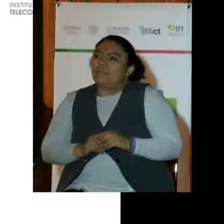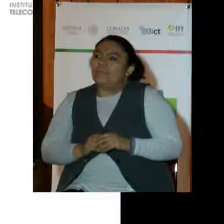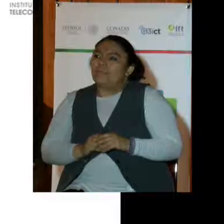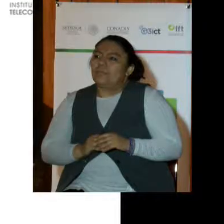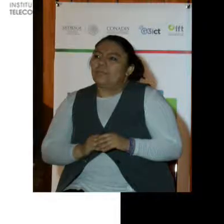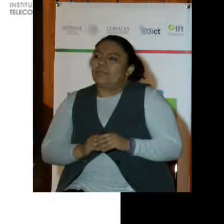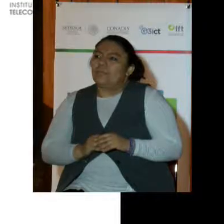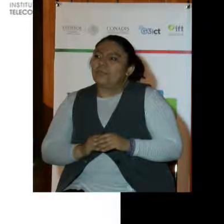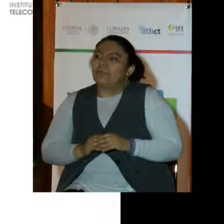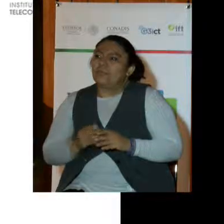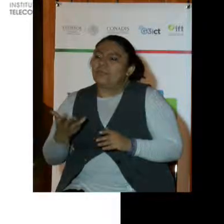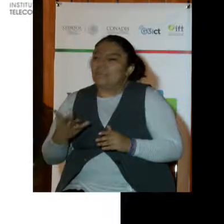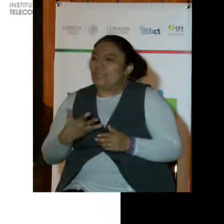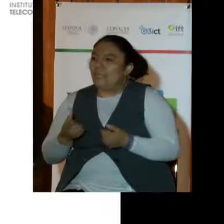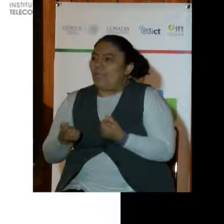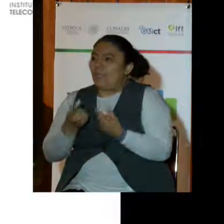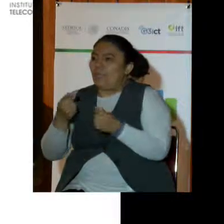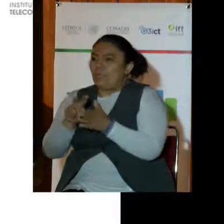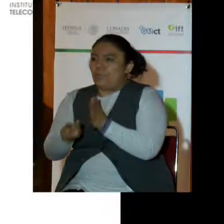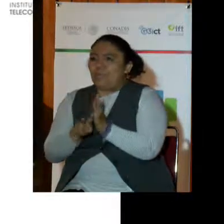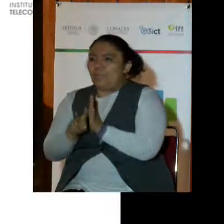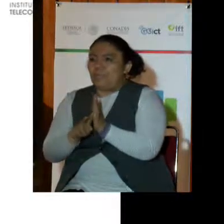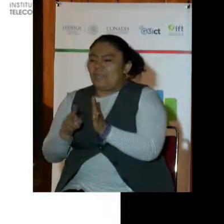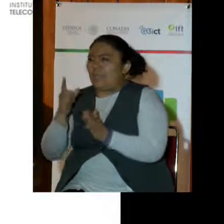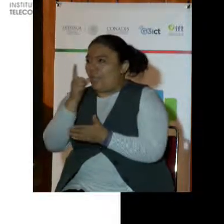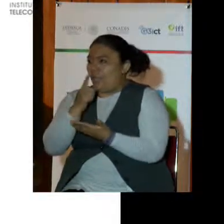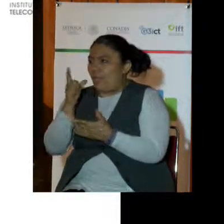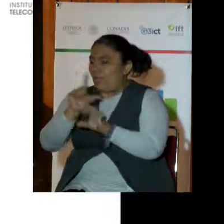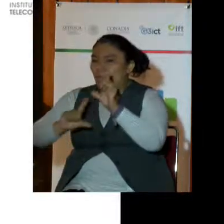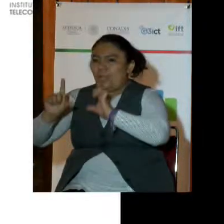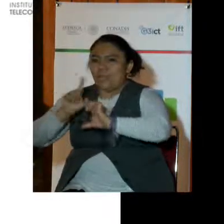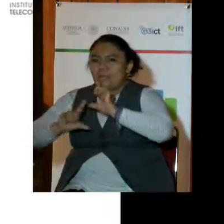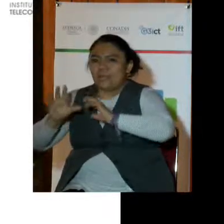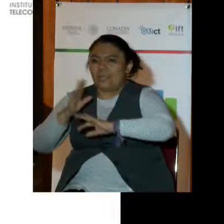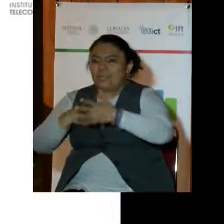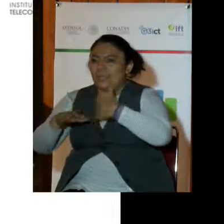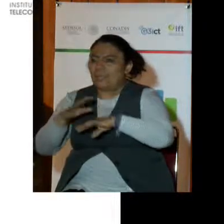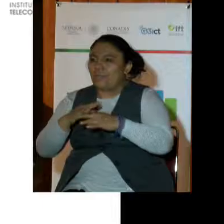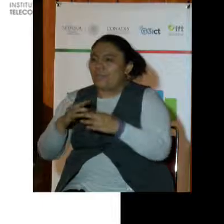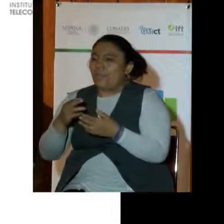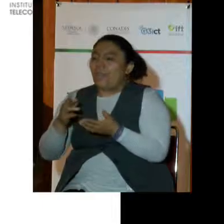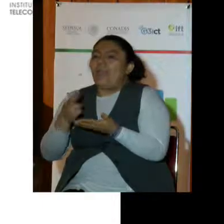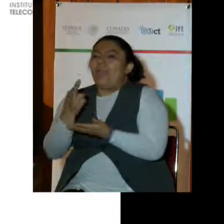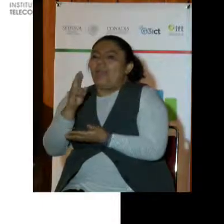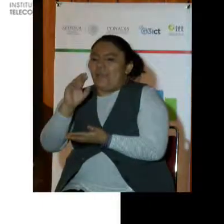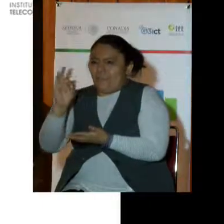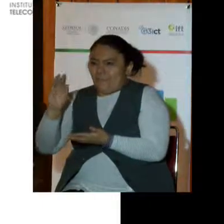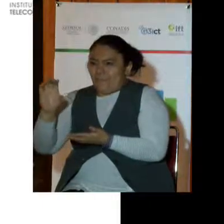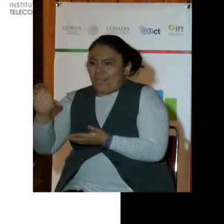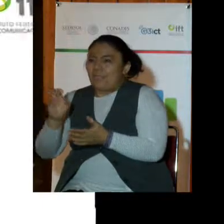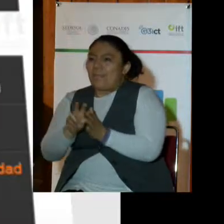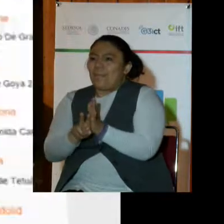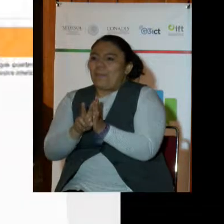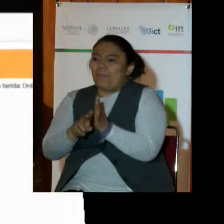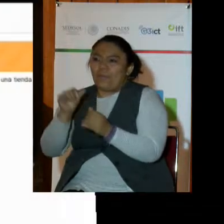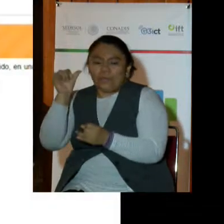Bueno, tiene allí una serie de videos con lengua de signos, facturación en video, facturación en